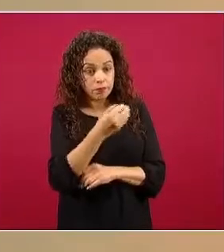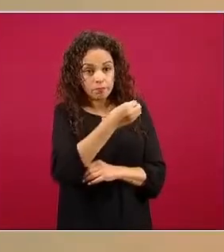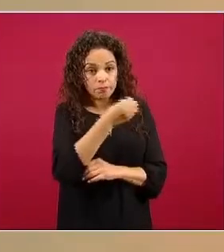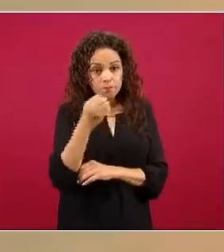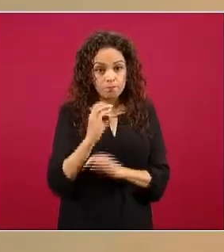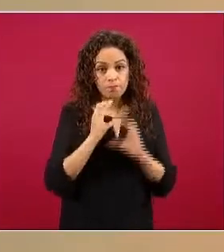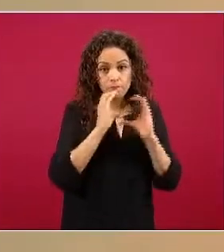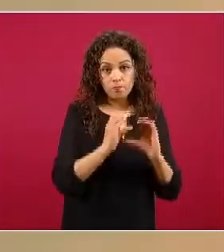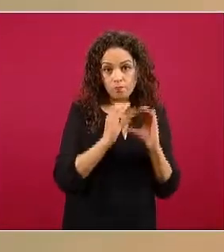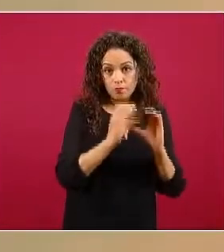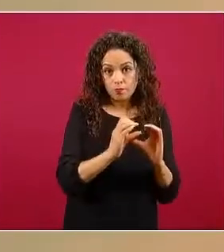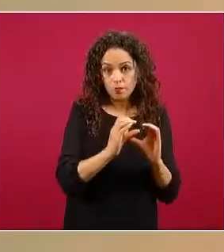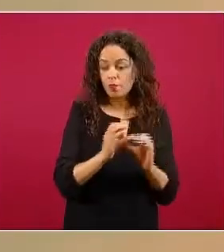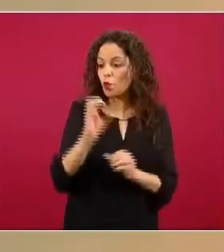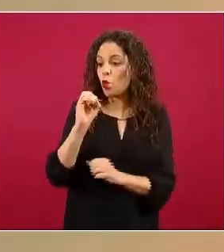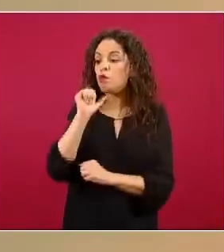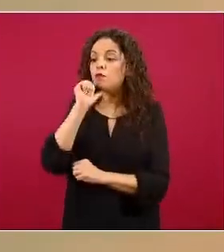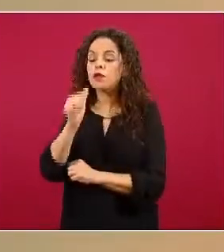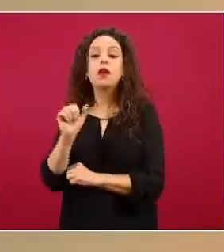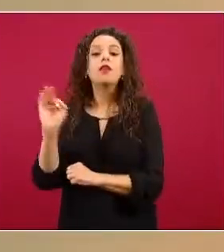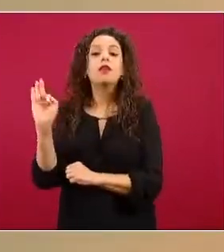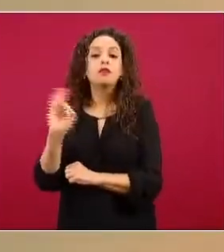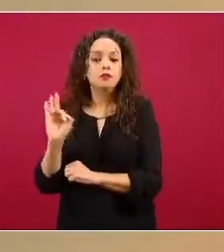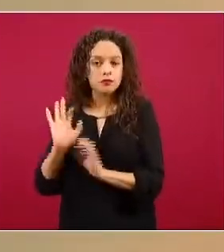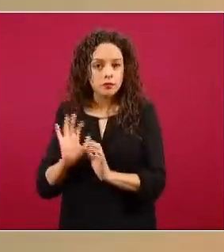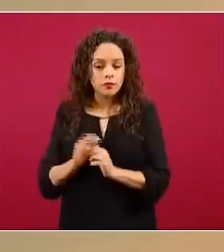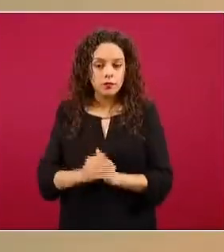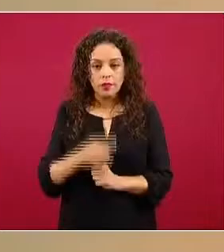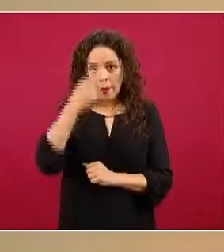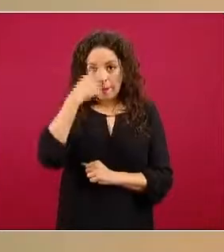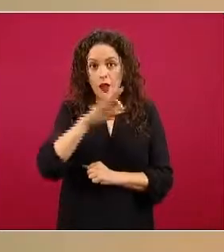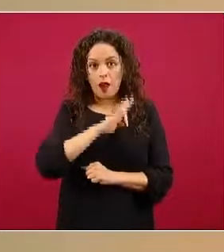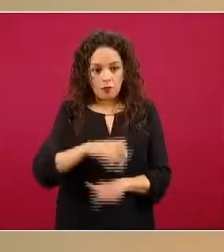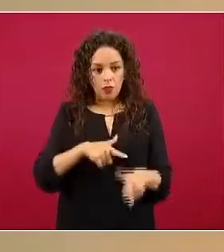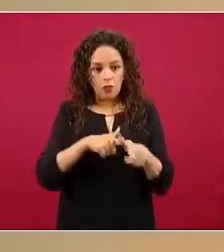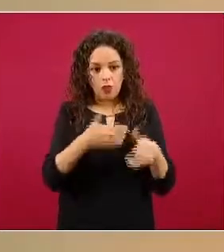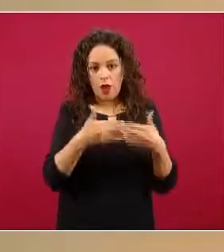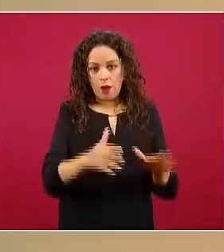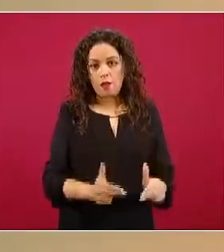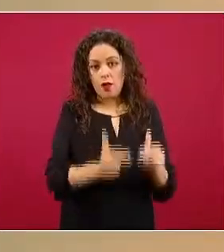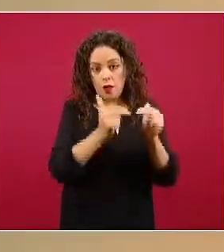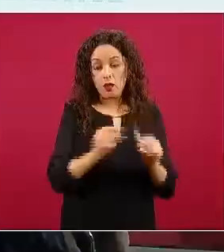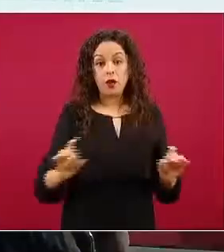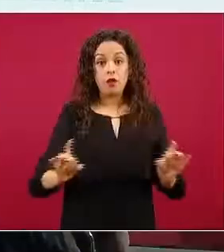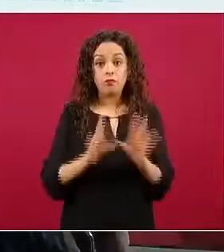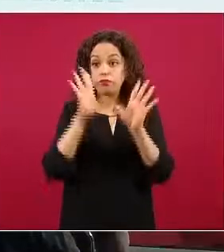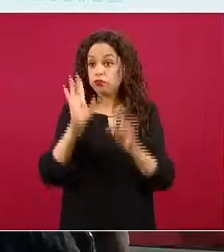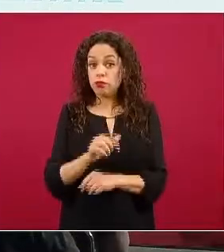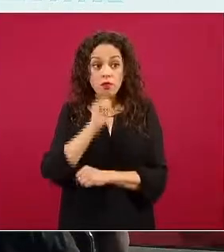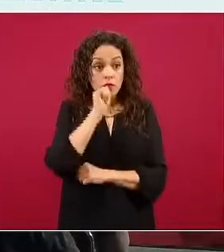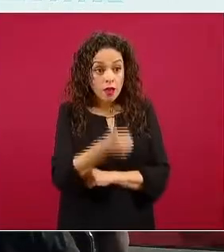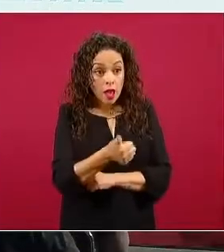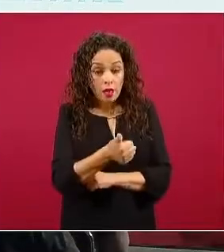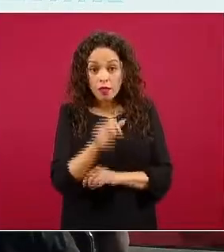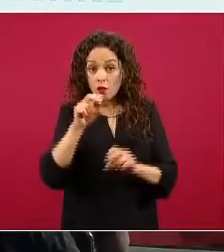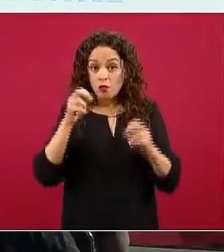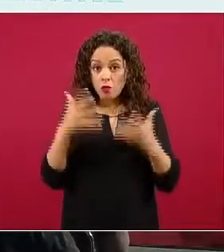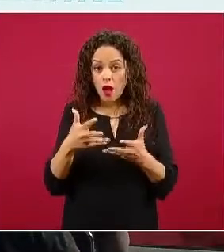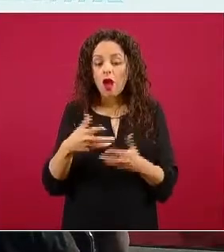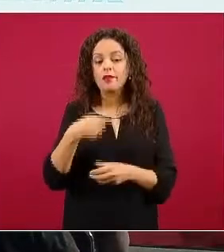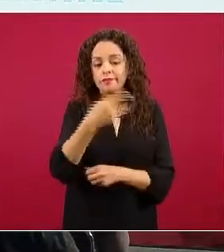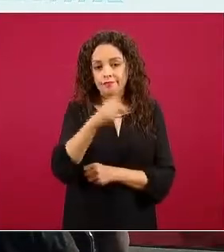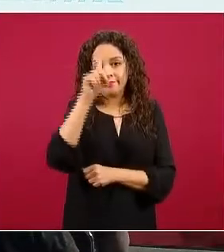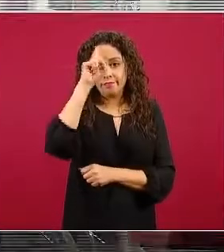las medidas básicas de prevención para su actividad económica, y que si no lo cumplen se les hace la recomendación y se les brinda